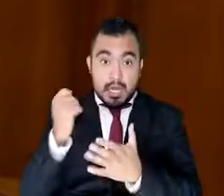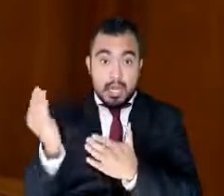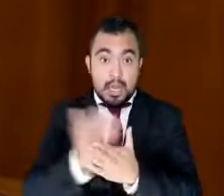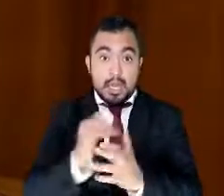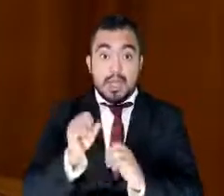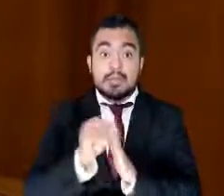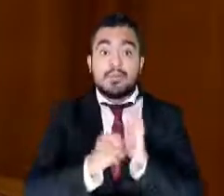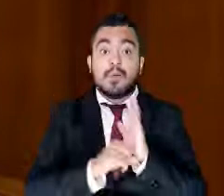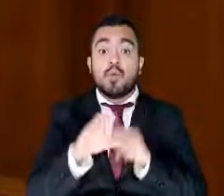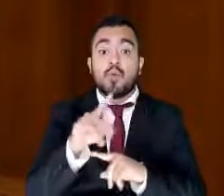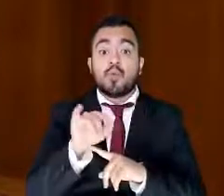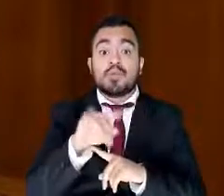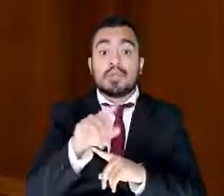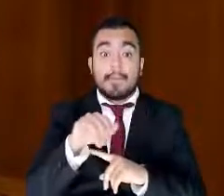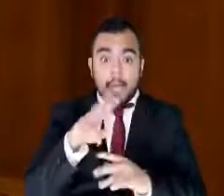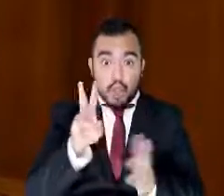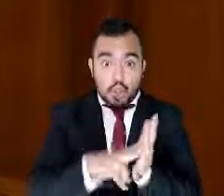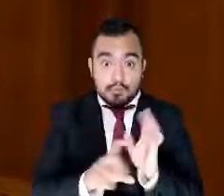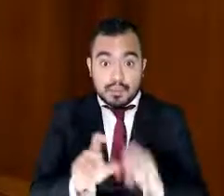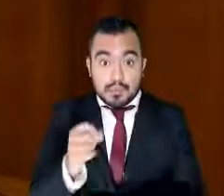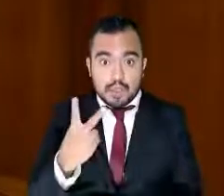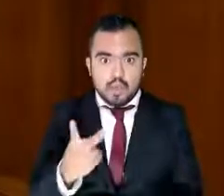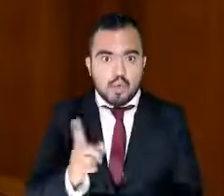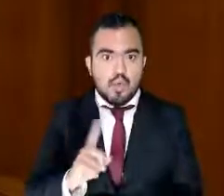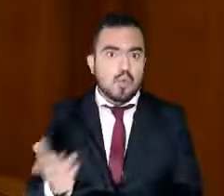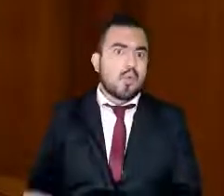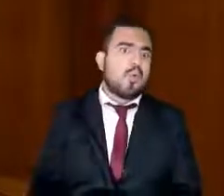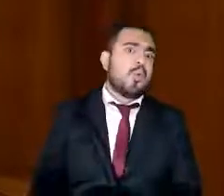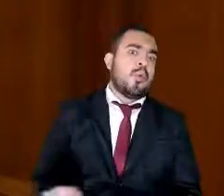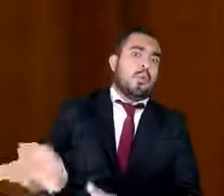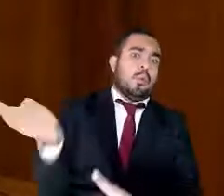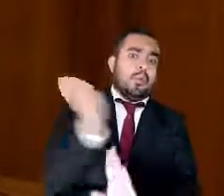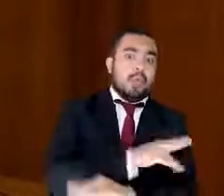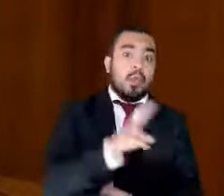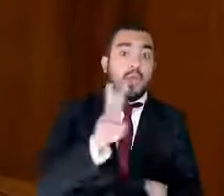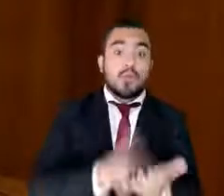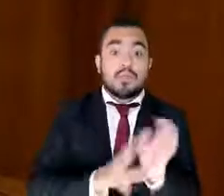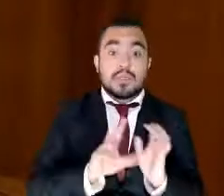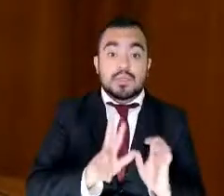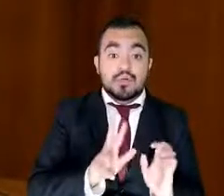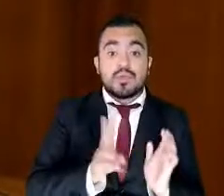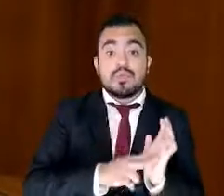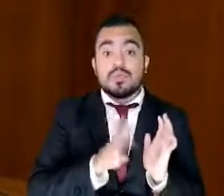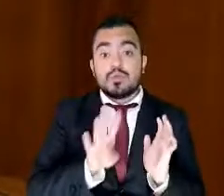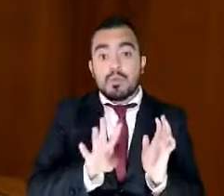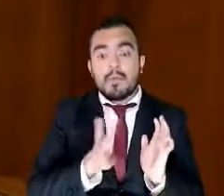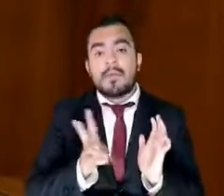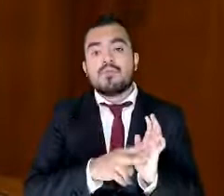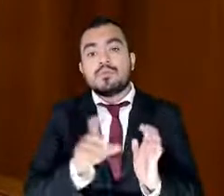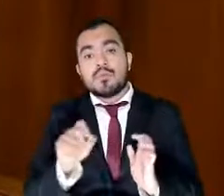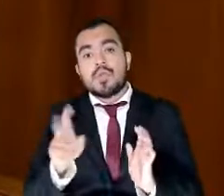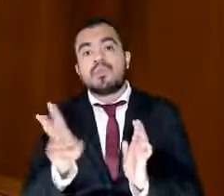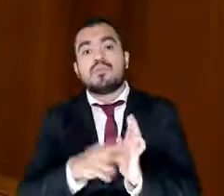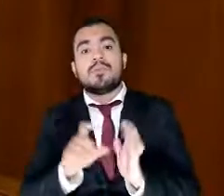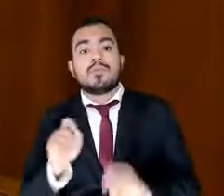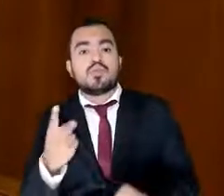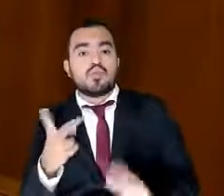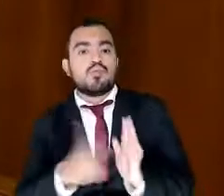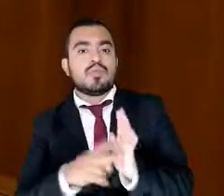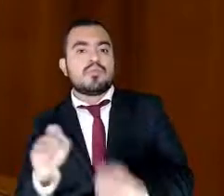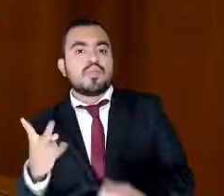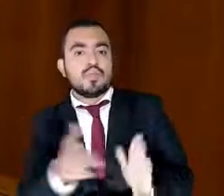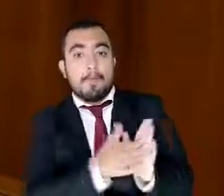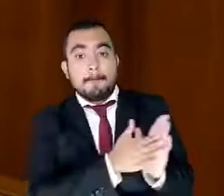sistema Cutzamala no es del 2022, viene gradualmente desde el 2018, 19, 20, 21 y 22. ¿Por qué tenemos